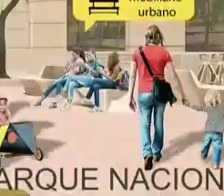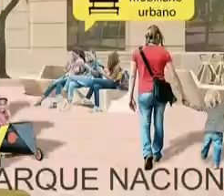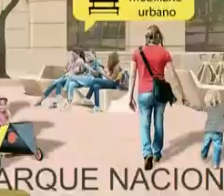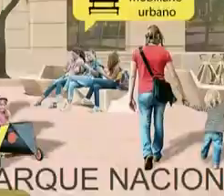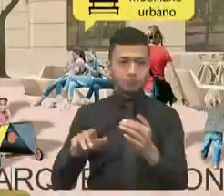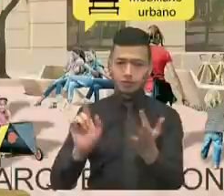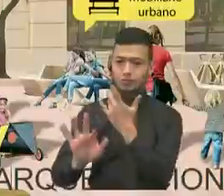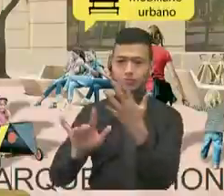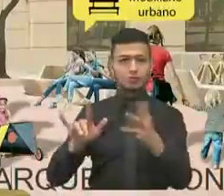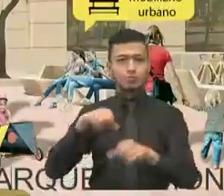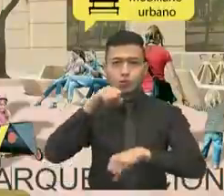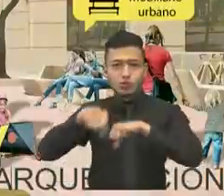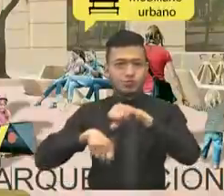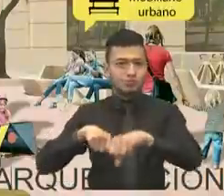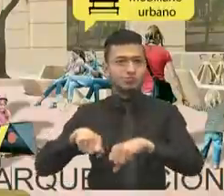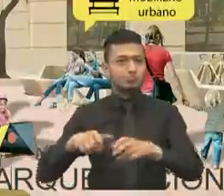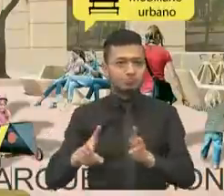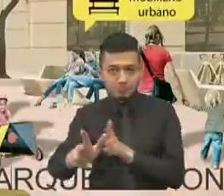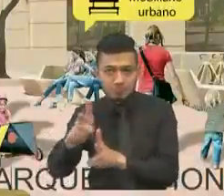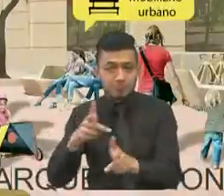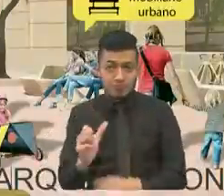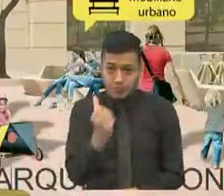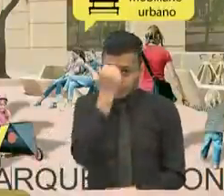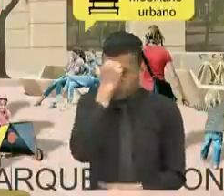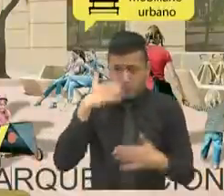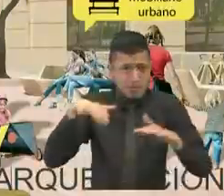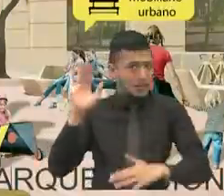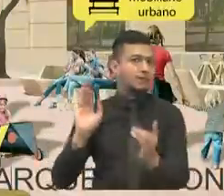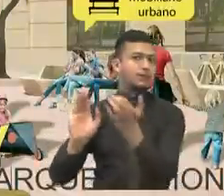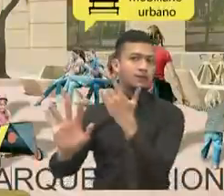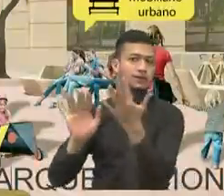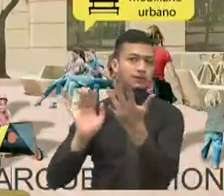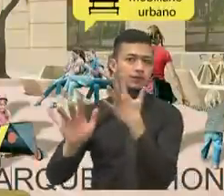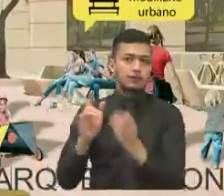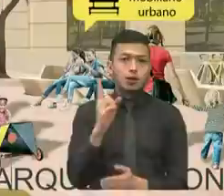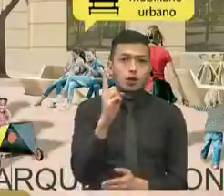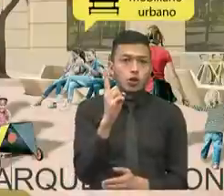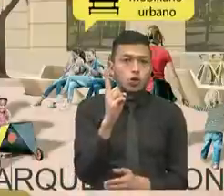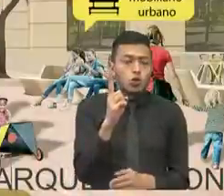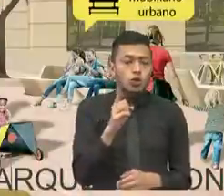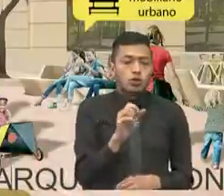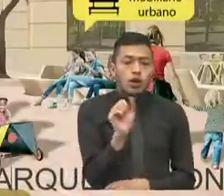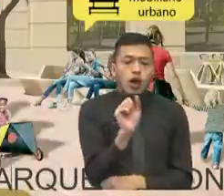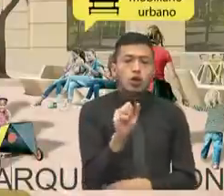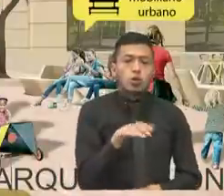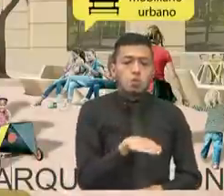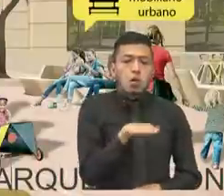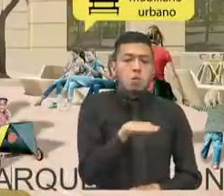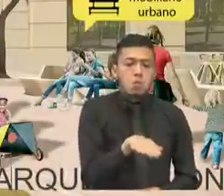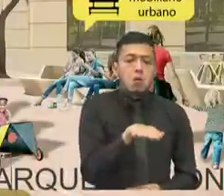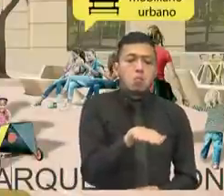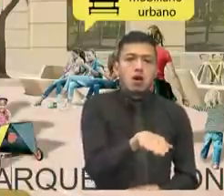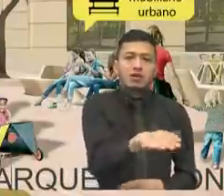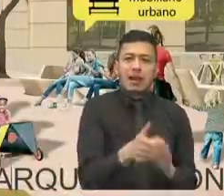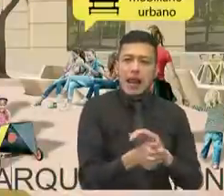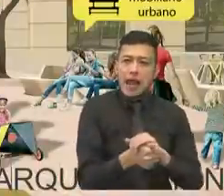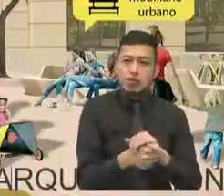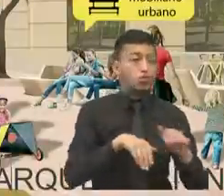Es fundamentalmente peatonal, con un estricto carril pacificado de acceso, no más, no de